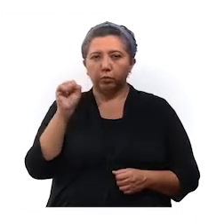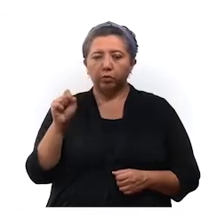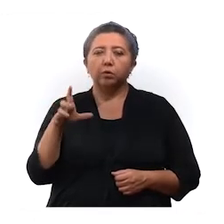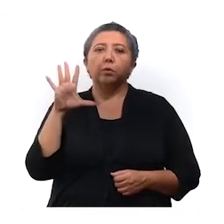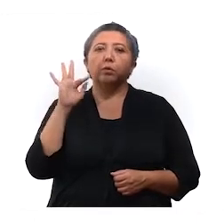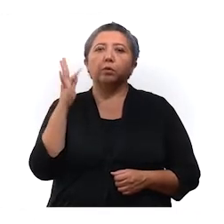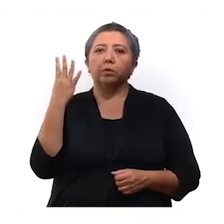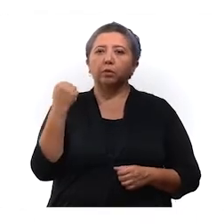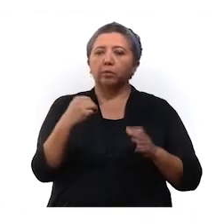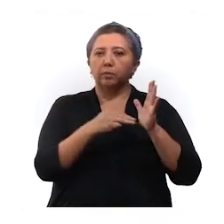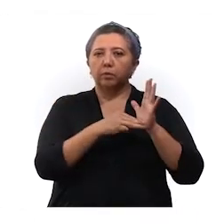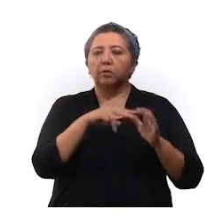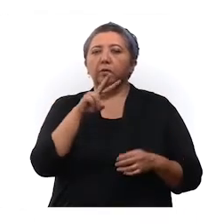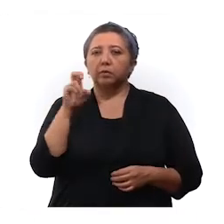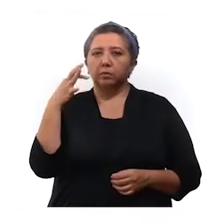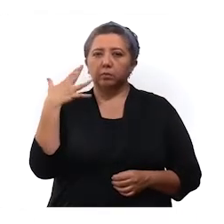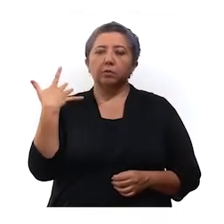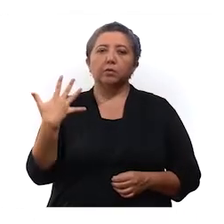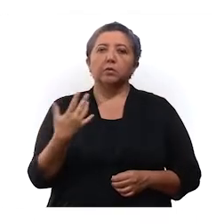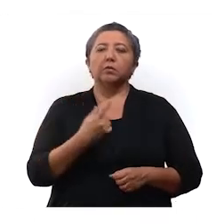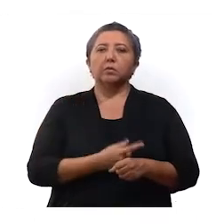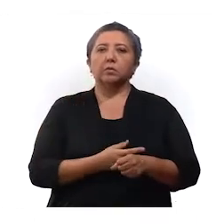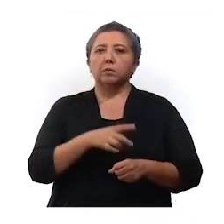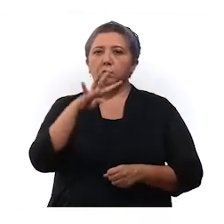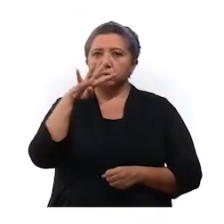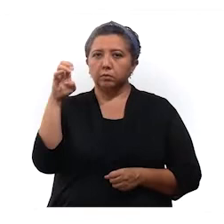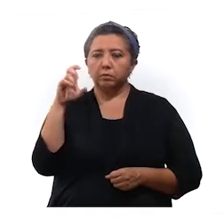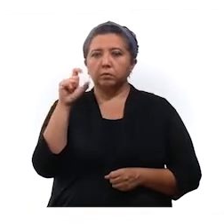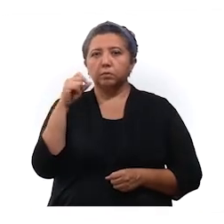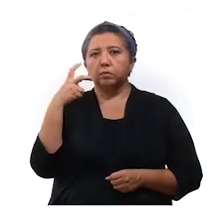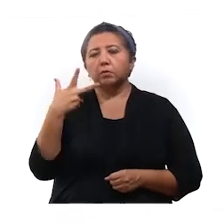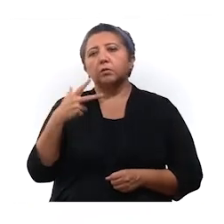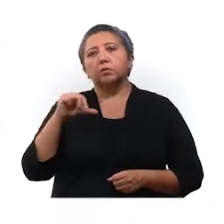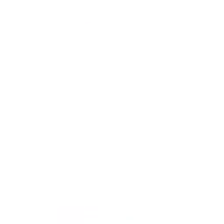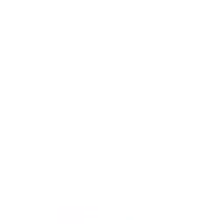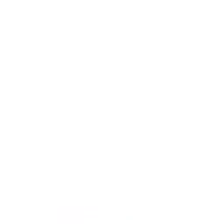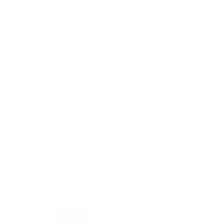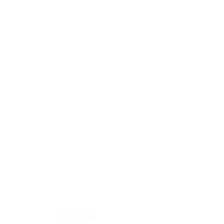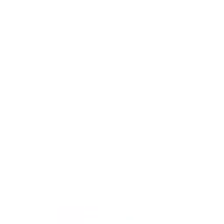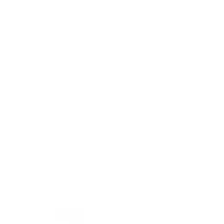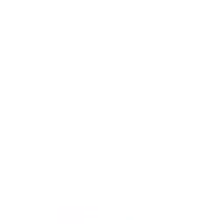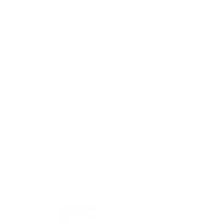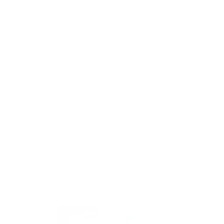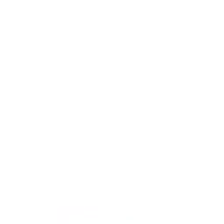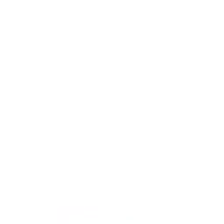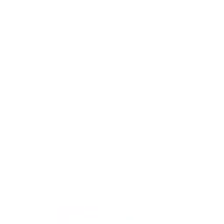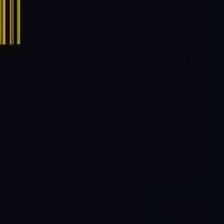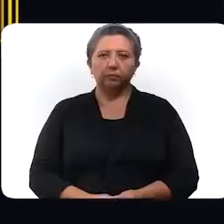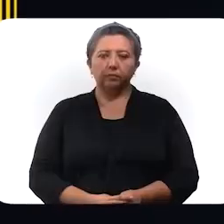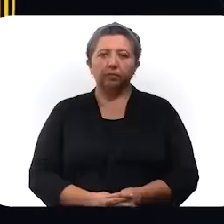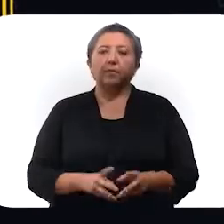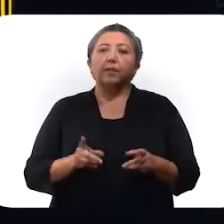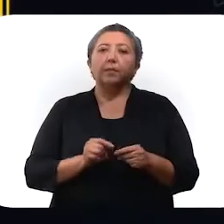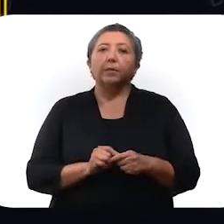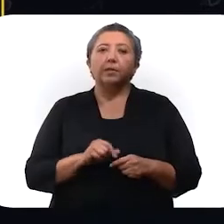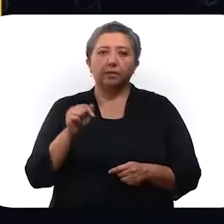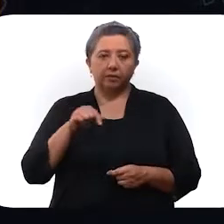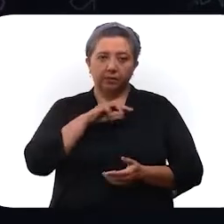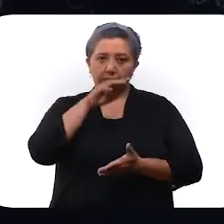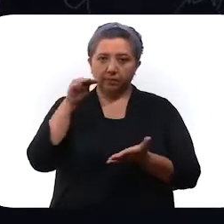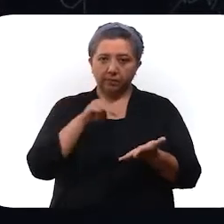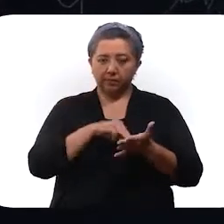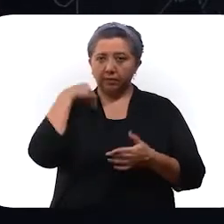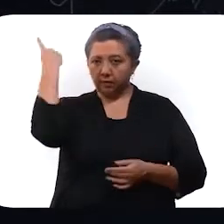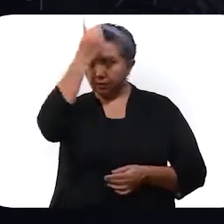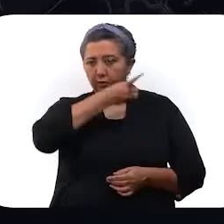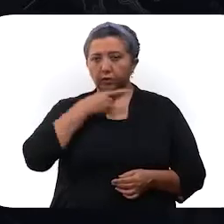los 49.255 casos positivos, 428 son de otro país u otro estado. Específicamente en